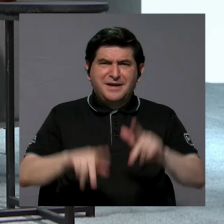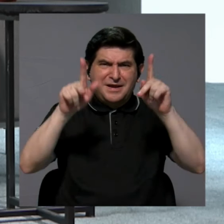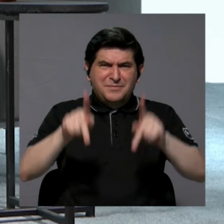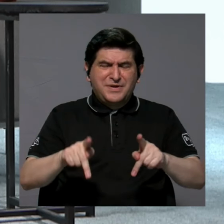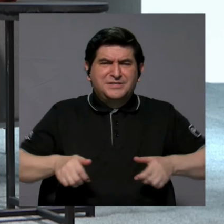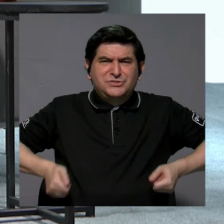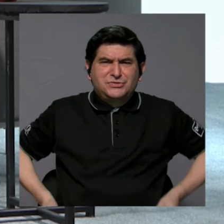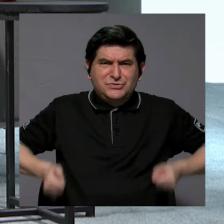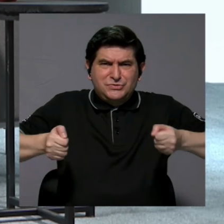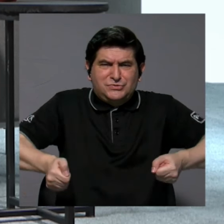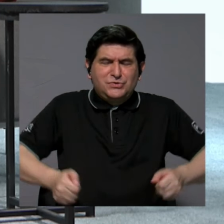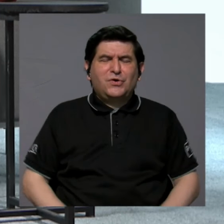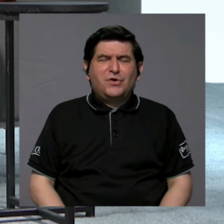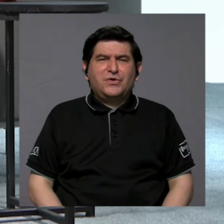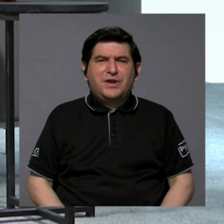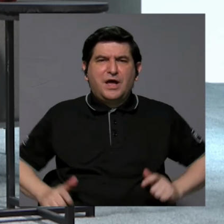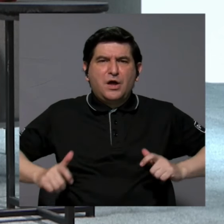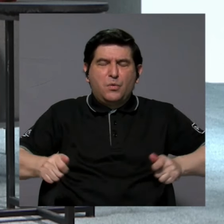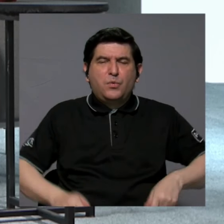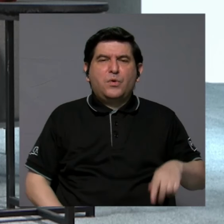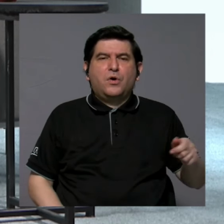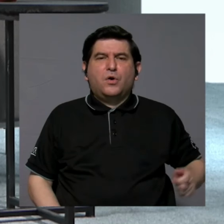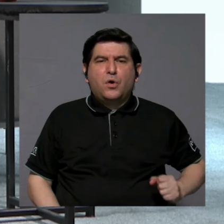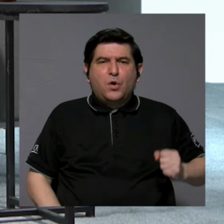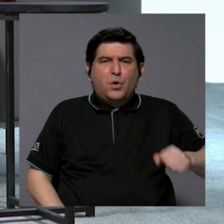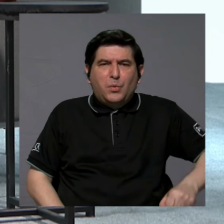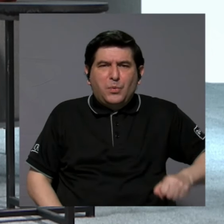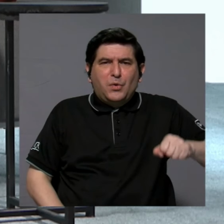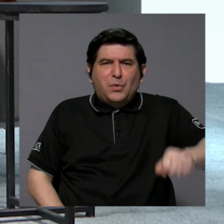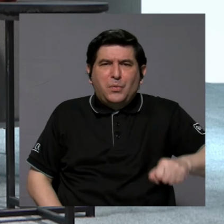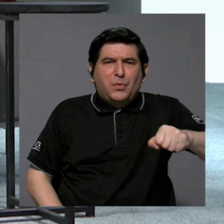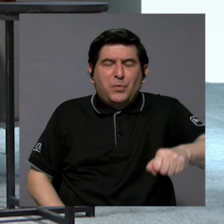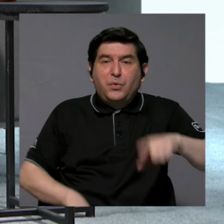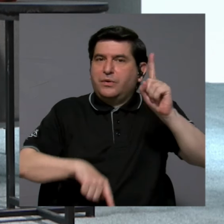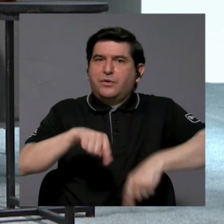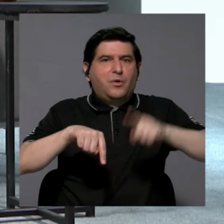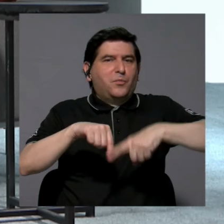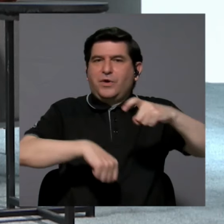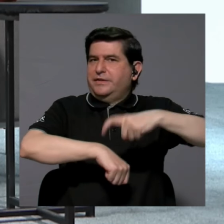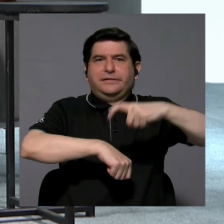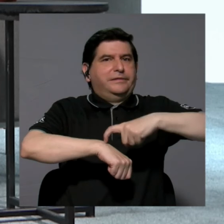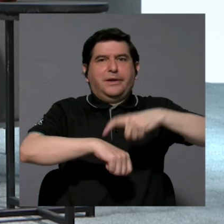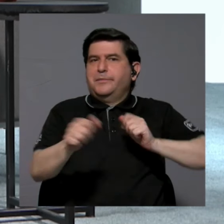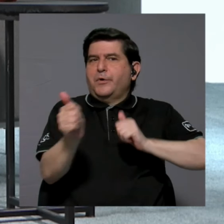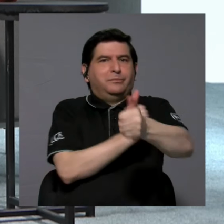Una persona con muletas, con silla de ruedas o con bastón, a veces no alcanza. Entonces,